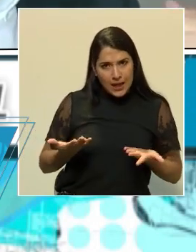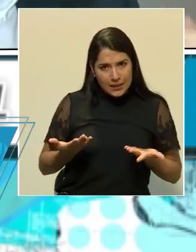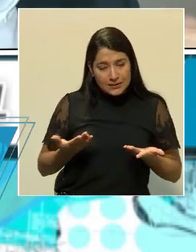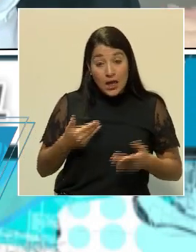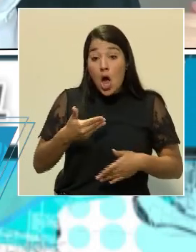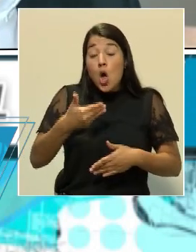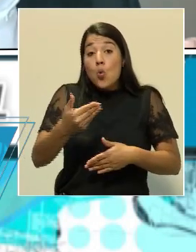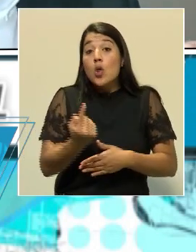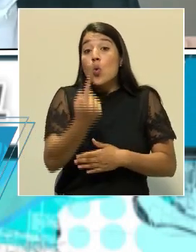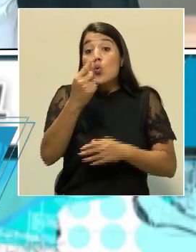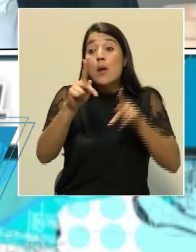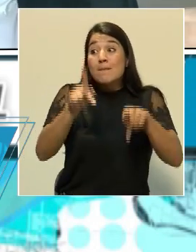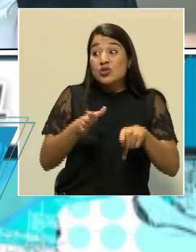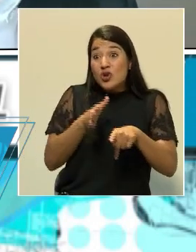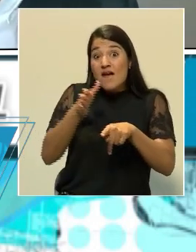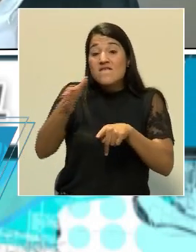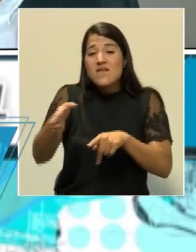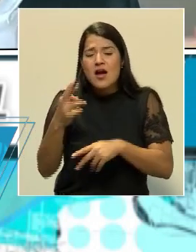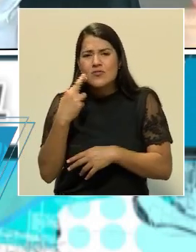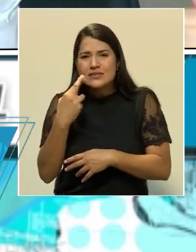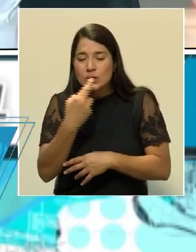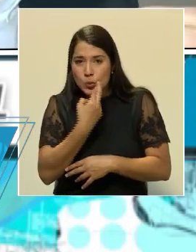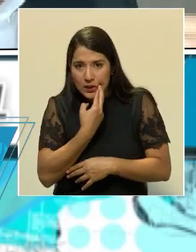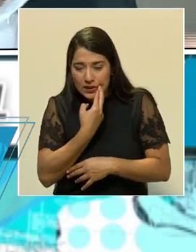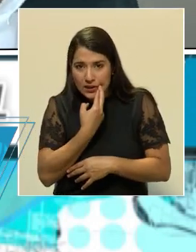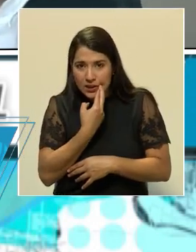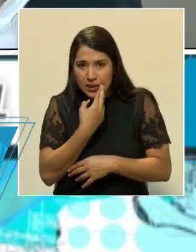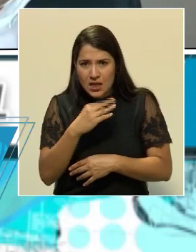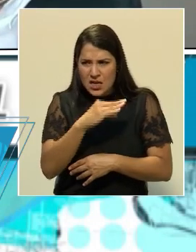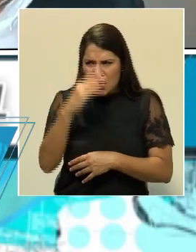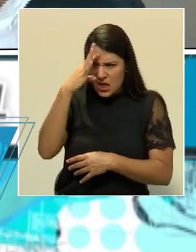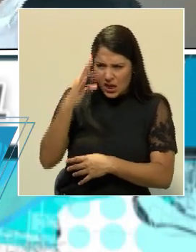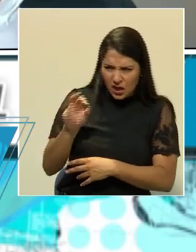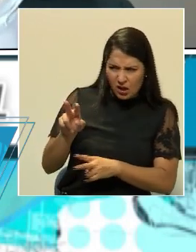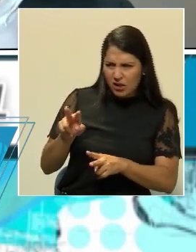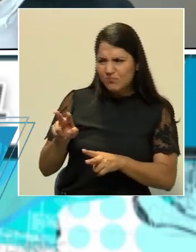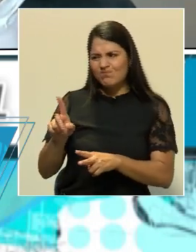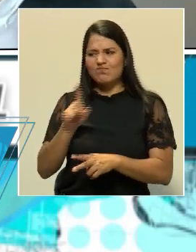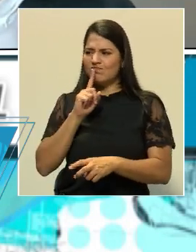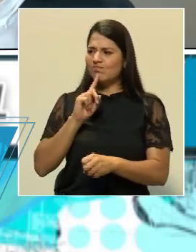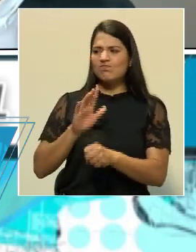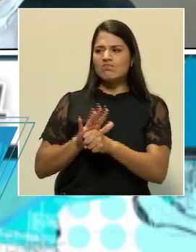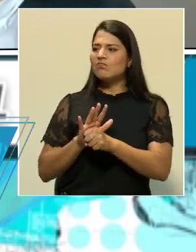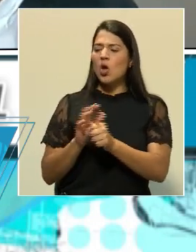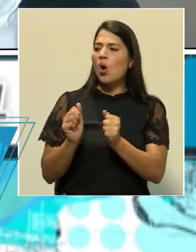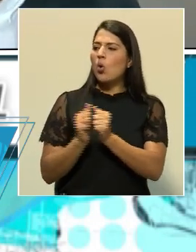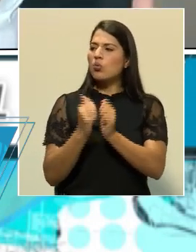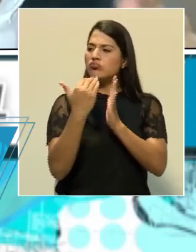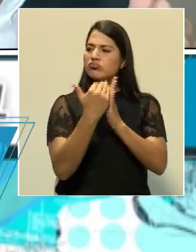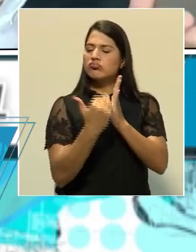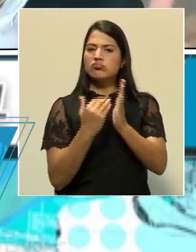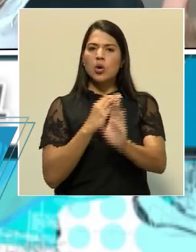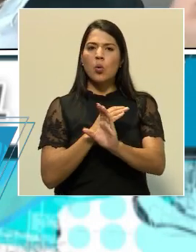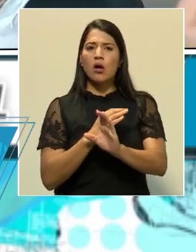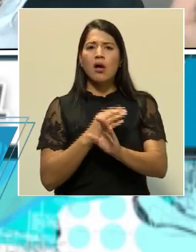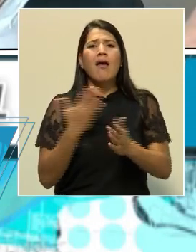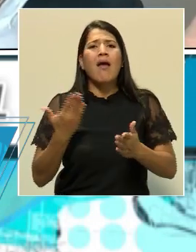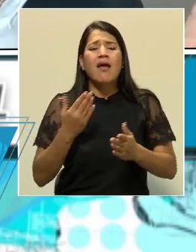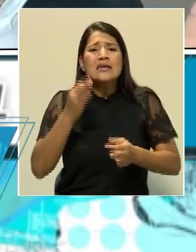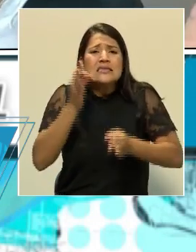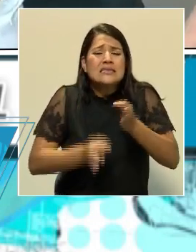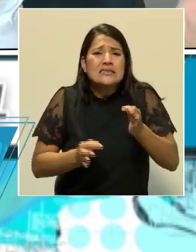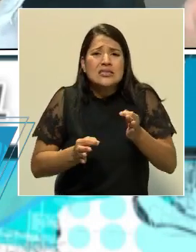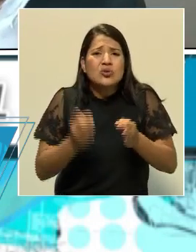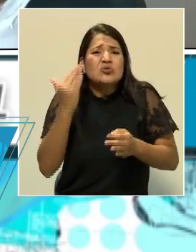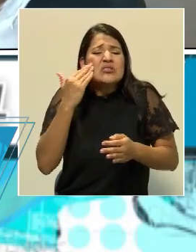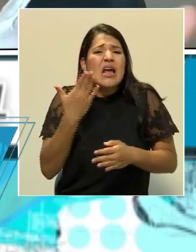una persona llega a un local y cree que el local no cumple con los estándares y todo, es muy sencillo. ¿Sabe qué es lo